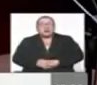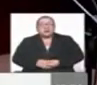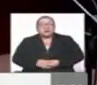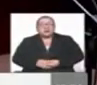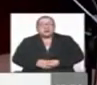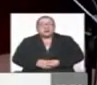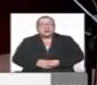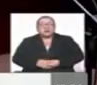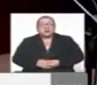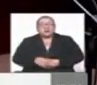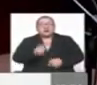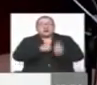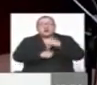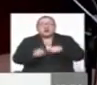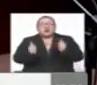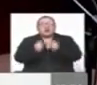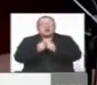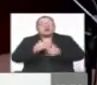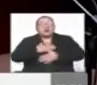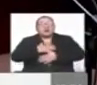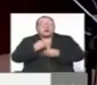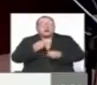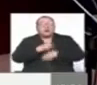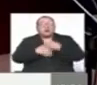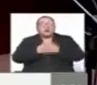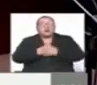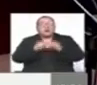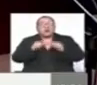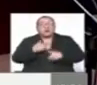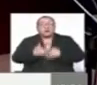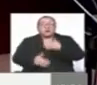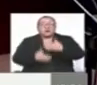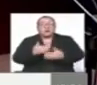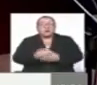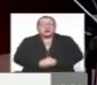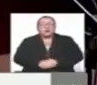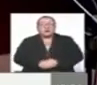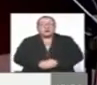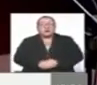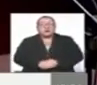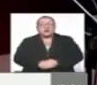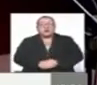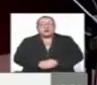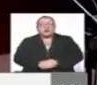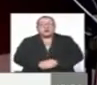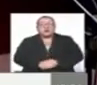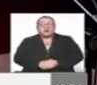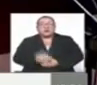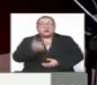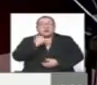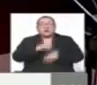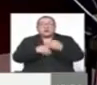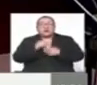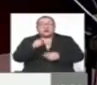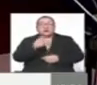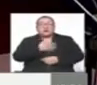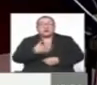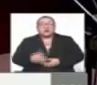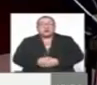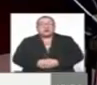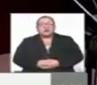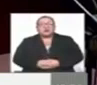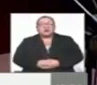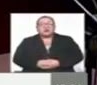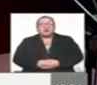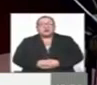generar recuperar su credibilidad ante la ciudadanía el parlamento en estos momentos tiene un grave problema de legitimidad